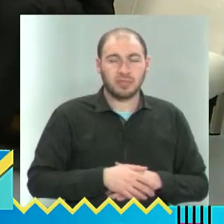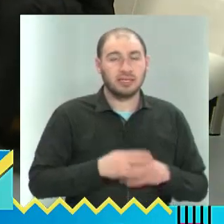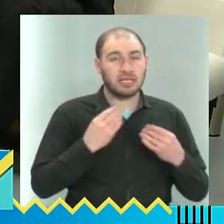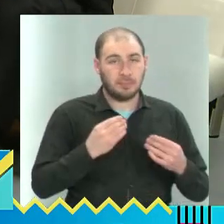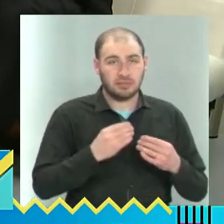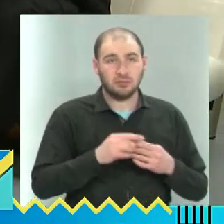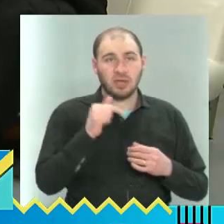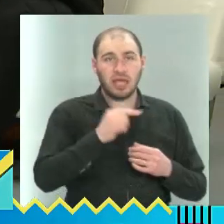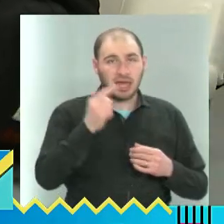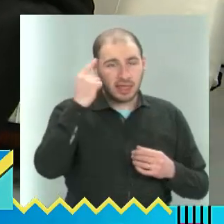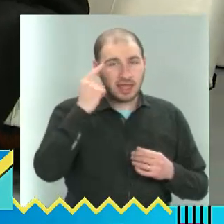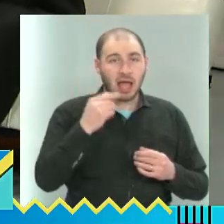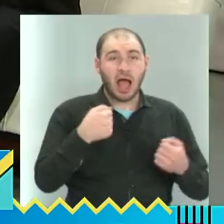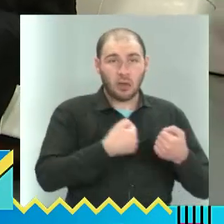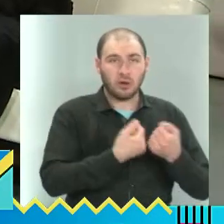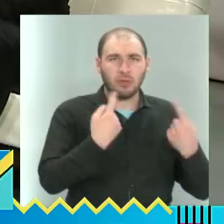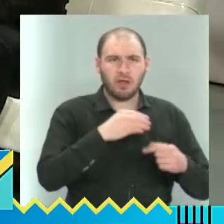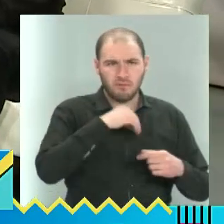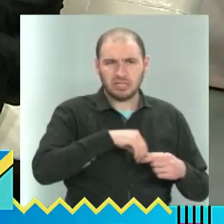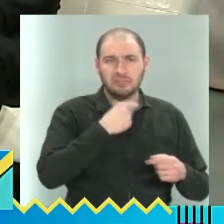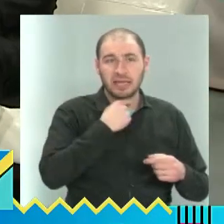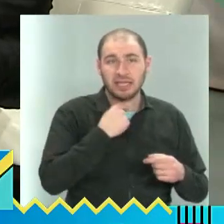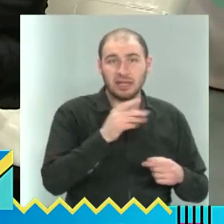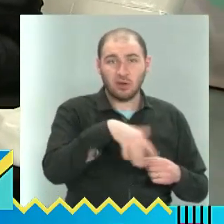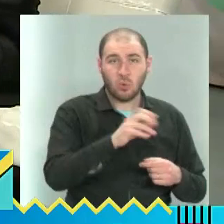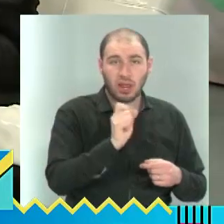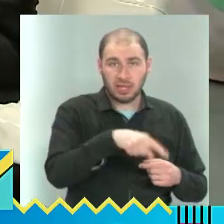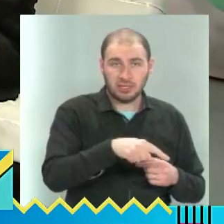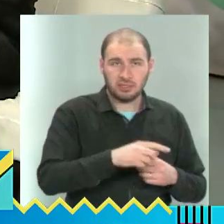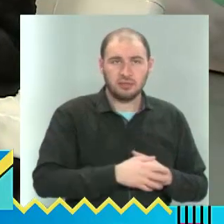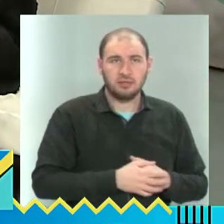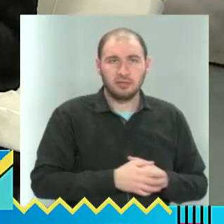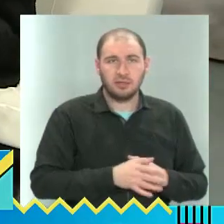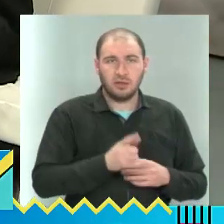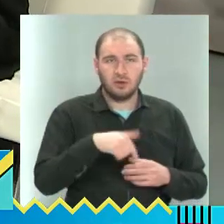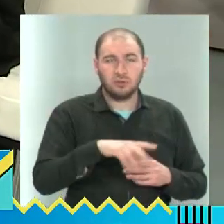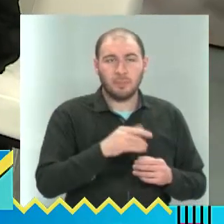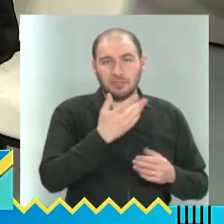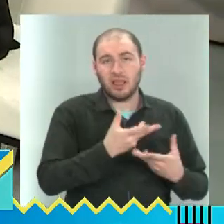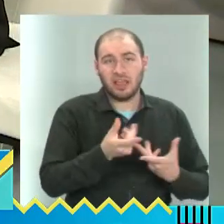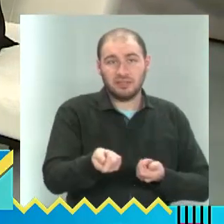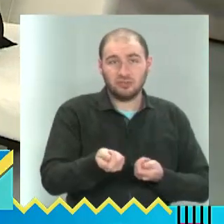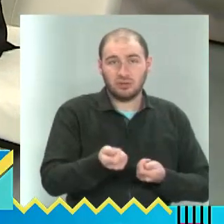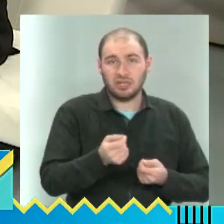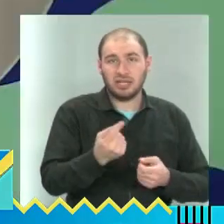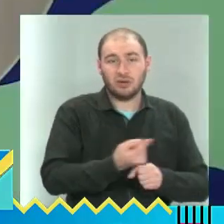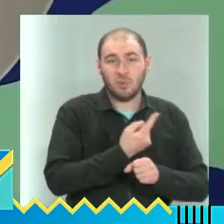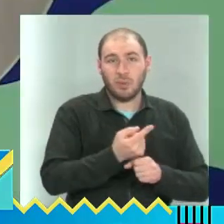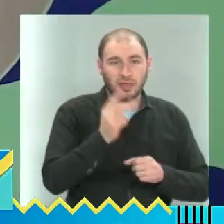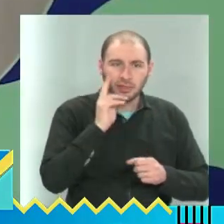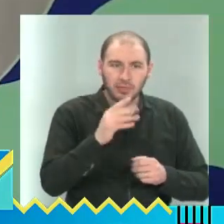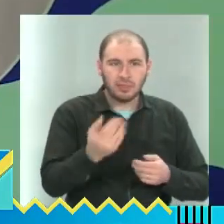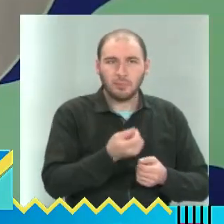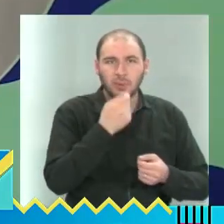Entonces aparecía la idea del consentimiento. Bueno, pero si la víctima quiere estar allí, entonces estos eran vamos a decir, los defensores son los que no podían ver la trata. Si